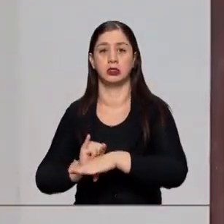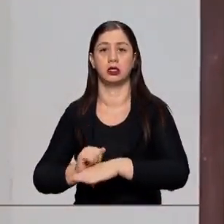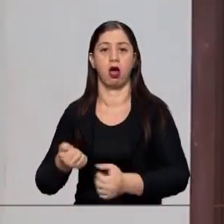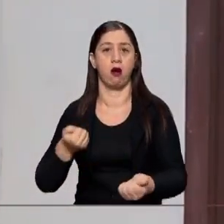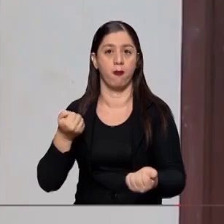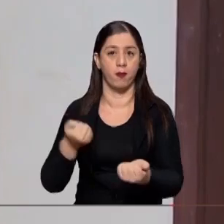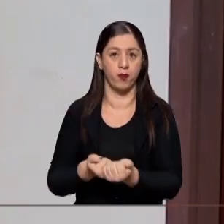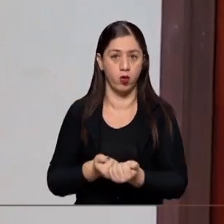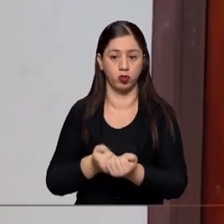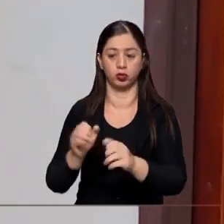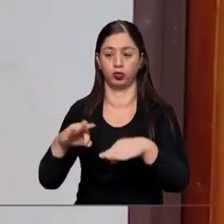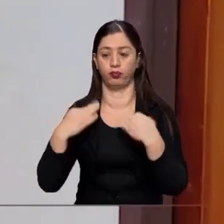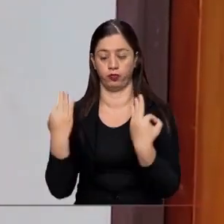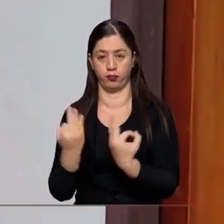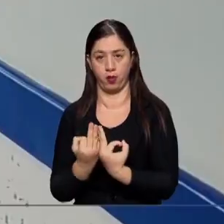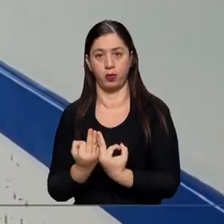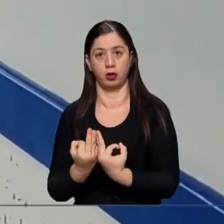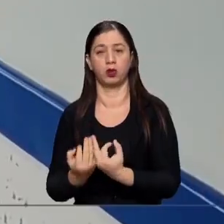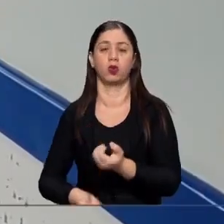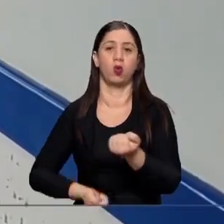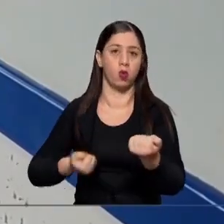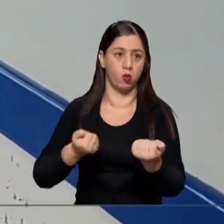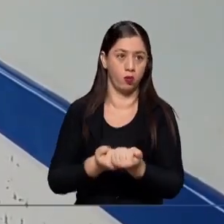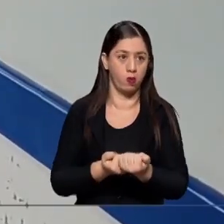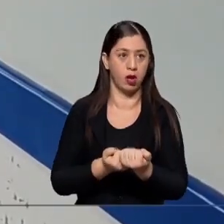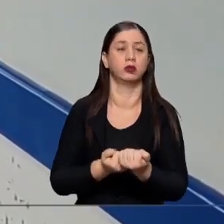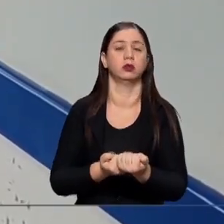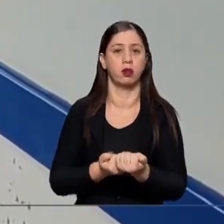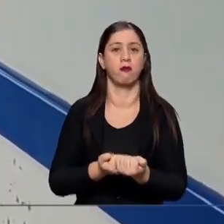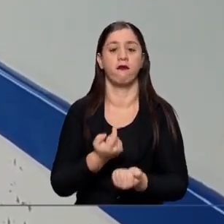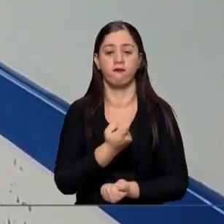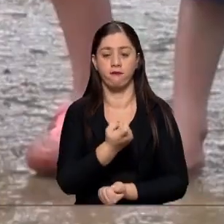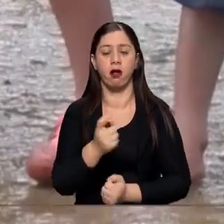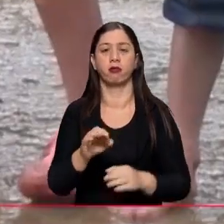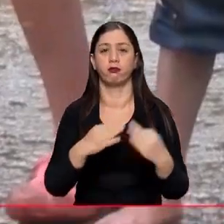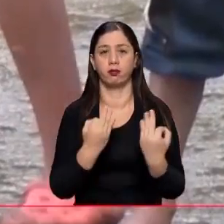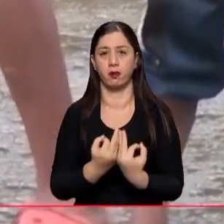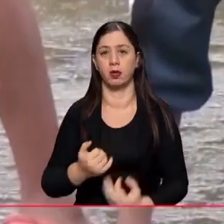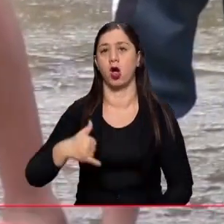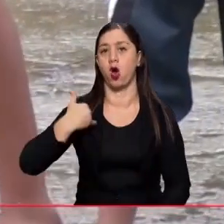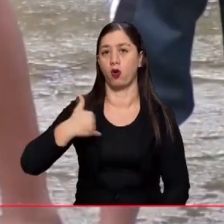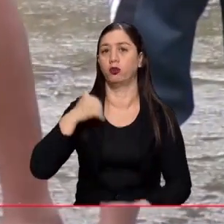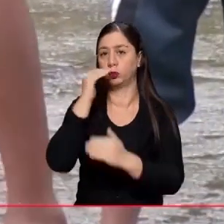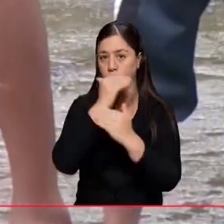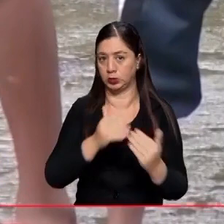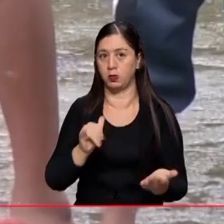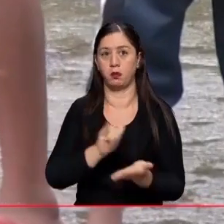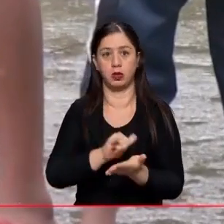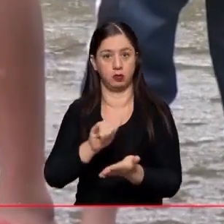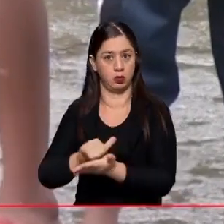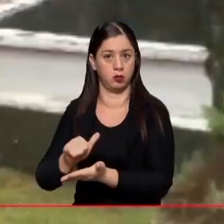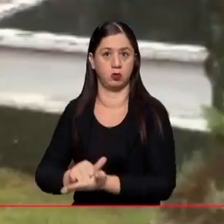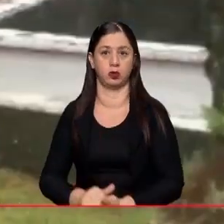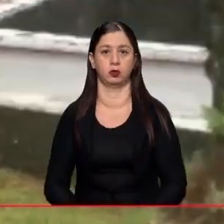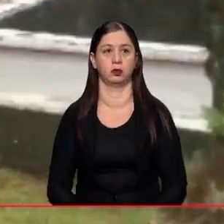brindar apoyo tanto a la familia de esta pequeña como a aquellas en las que hay niños y adolescentes en las mismas condiciones.